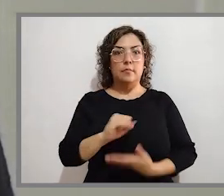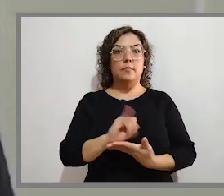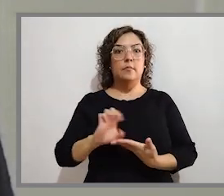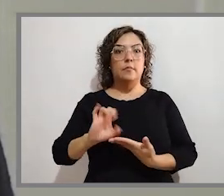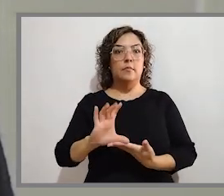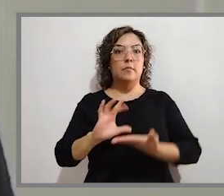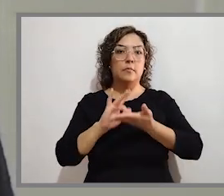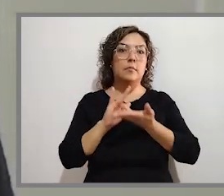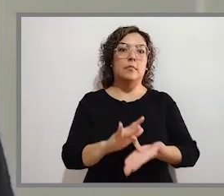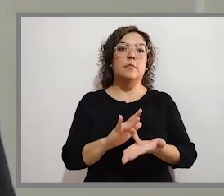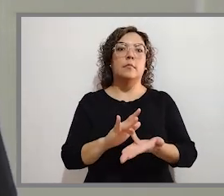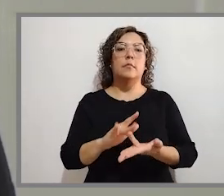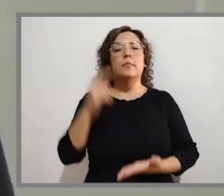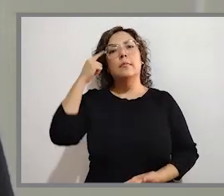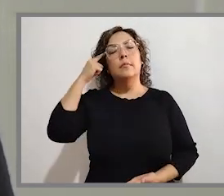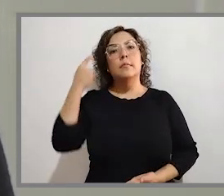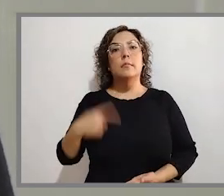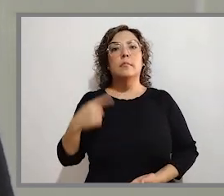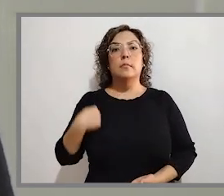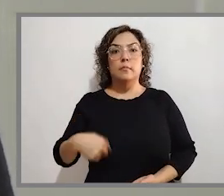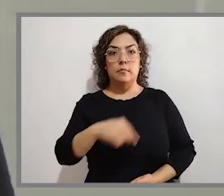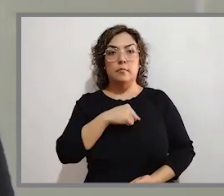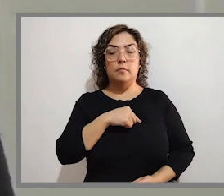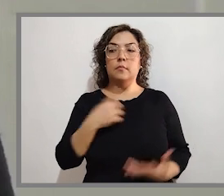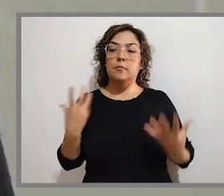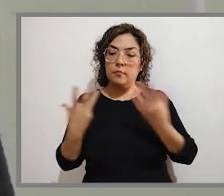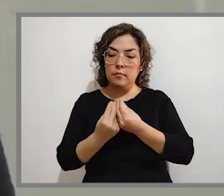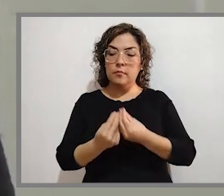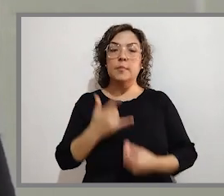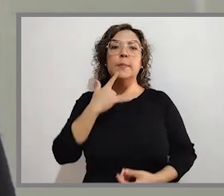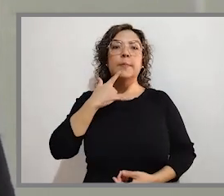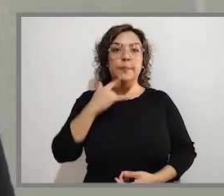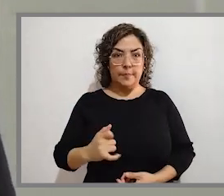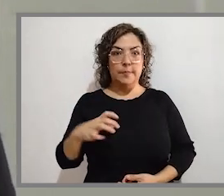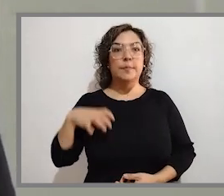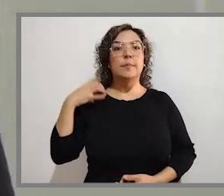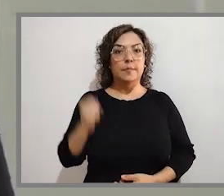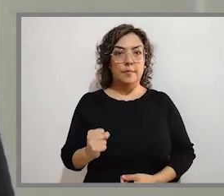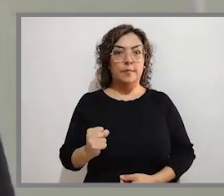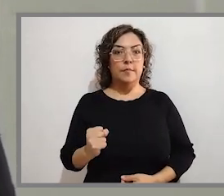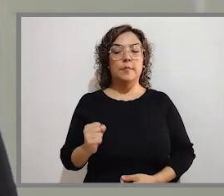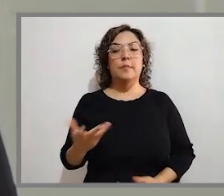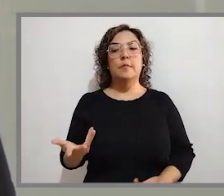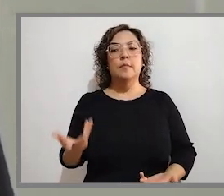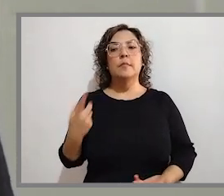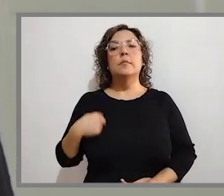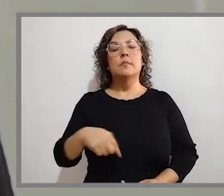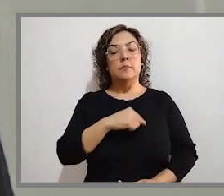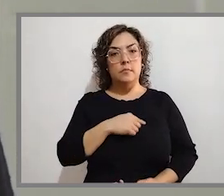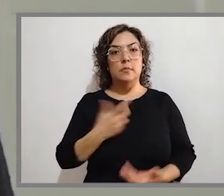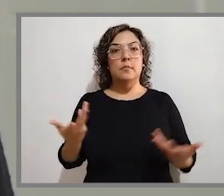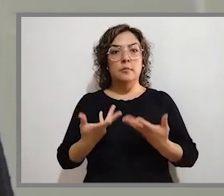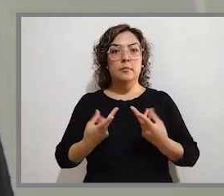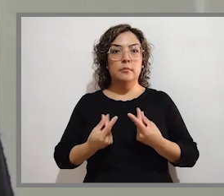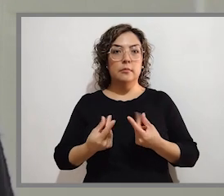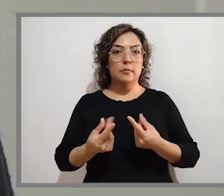Coahuila para poder hacer estos esfuerzos, estos impulsos, para poder fortalecer todas las gestiones de ustedes, todos sus trabajos